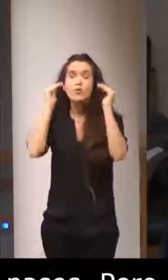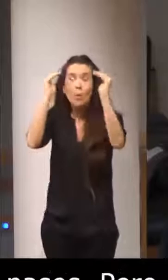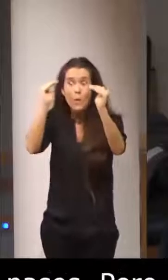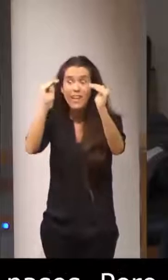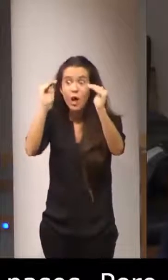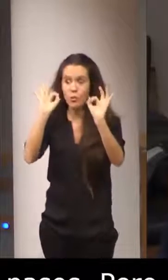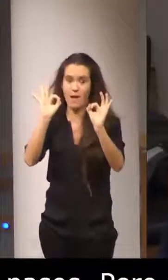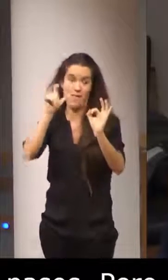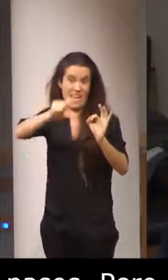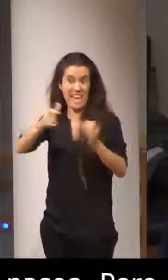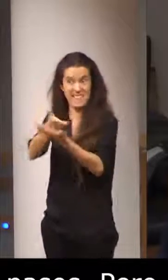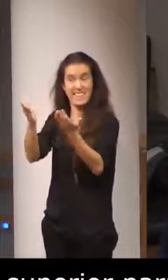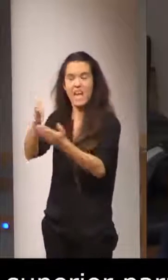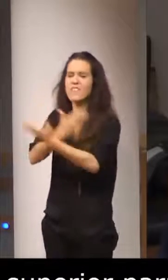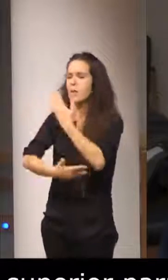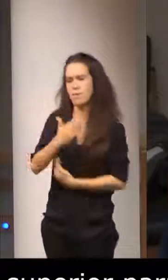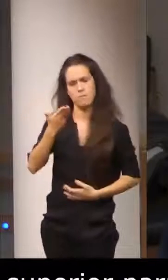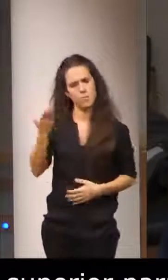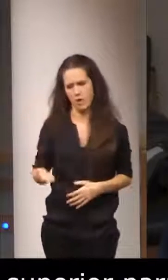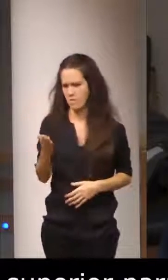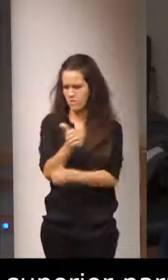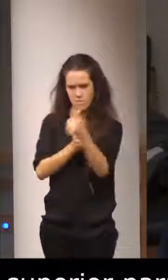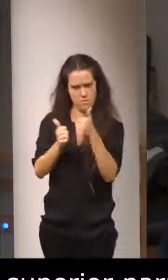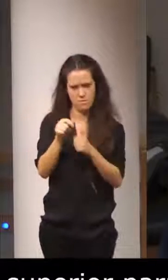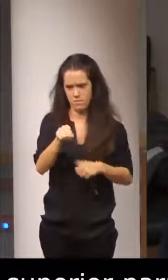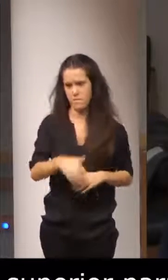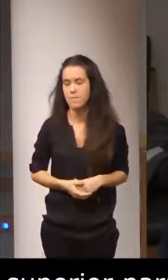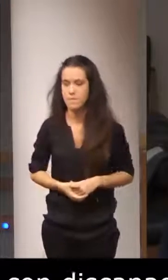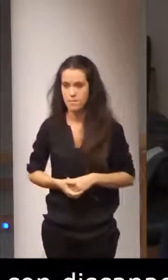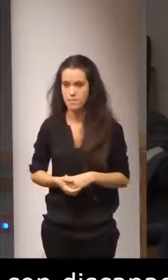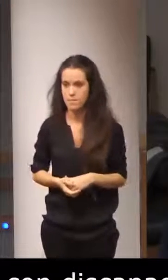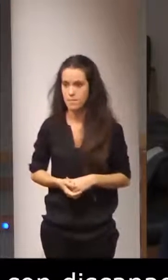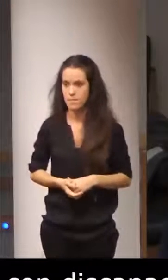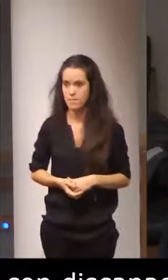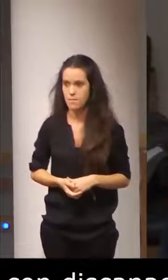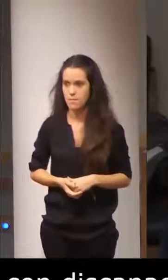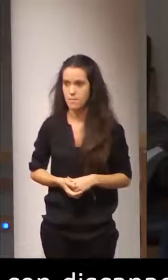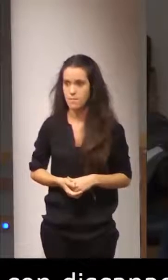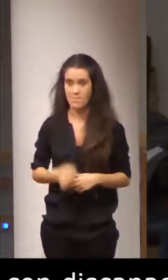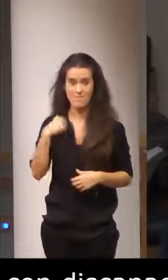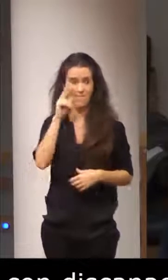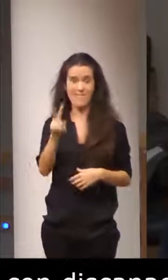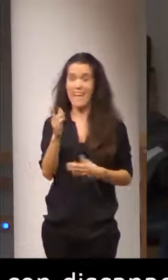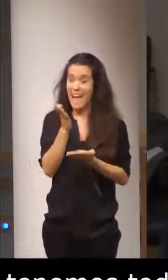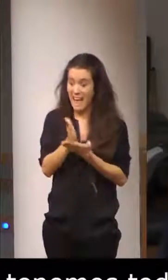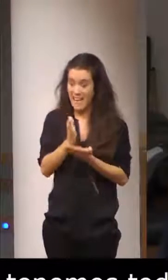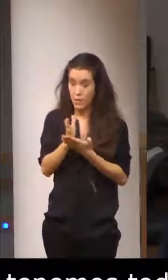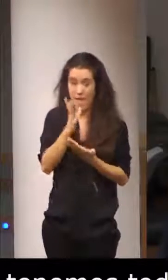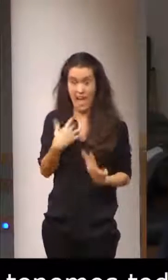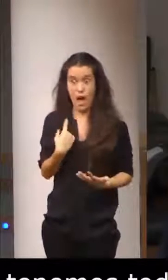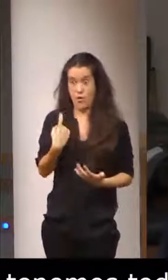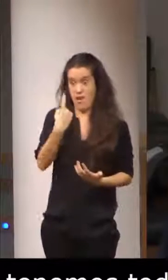discapacidad es fundamental si tenemos todavía un porcentaje muy pequeño de estudiantes y en consecuencia de